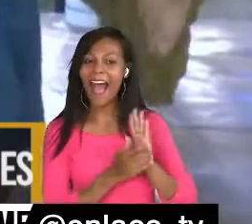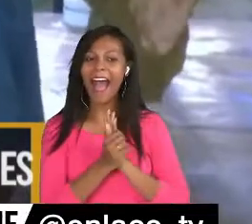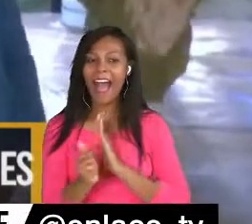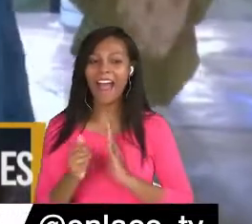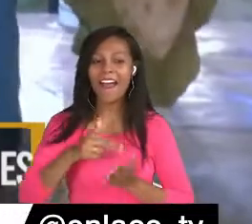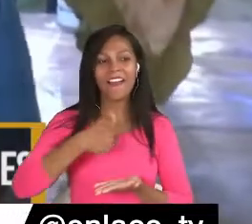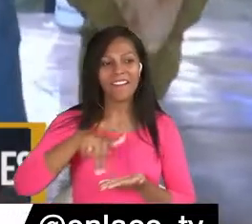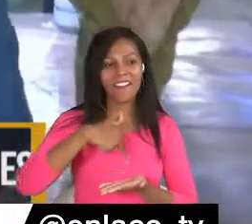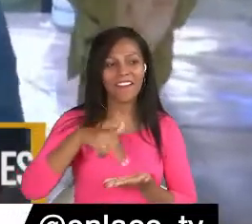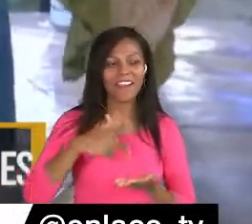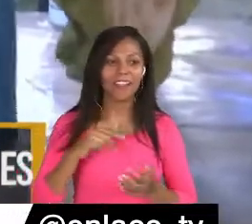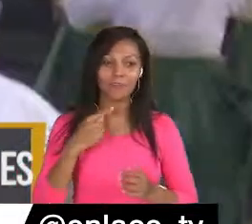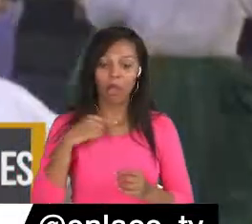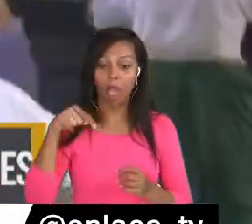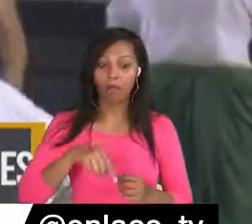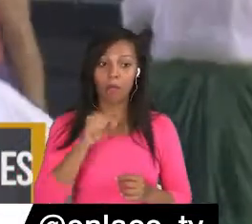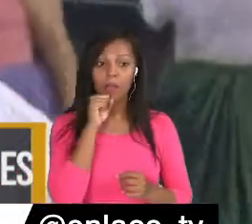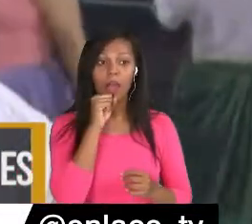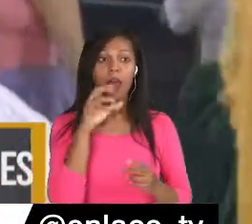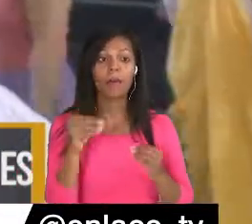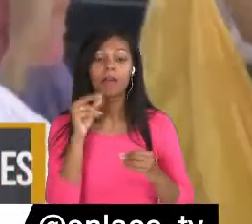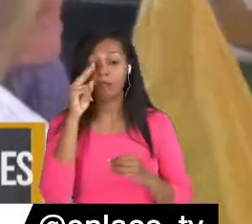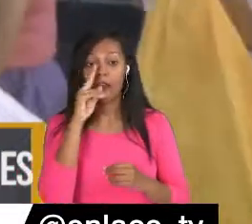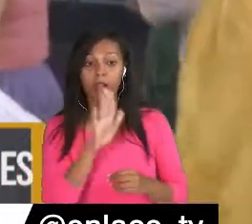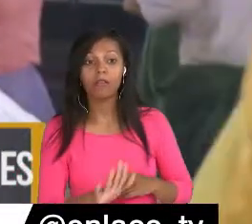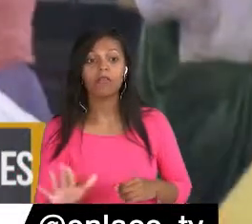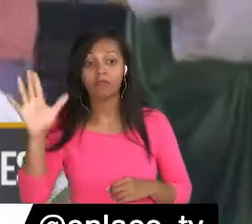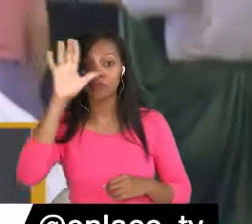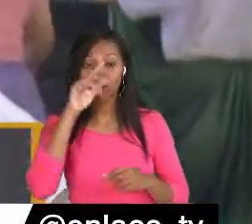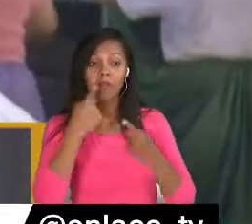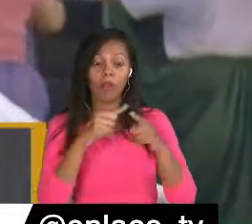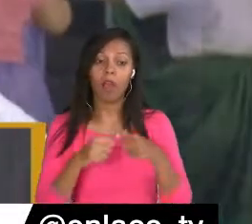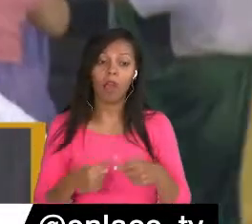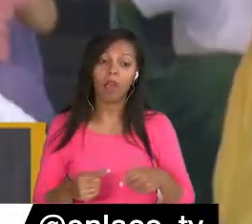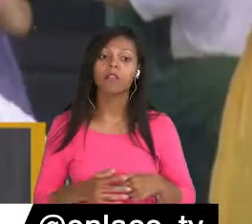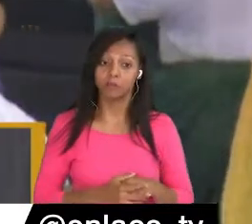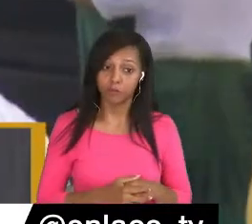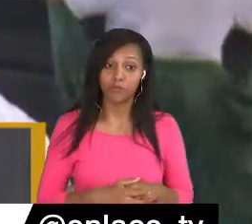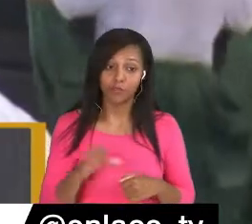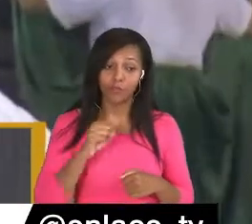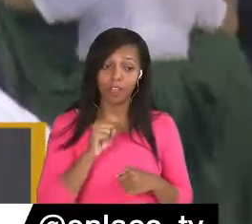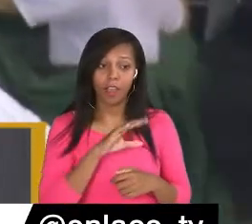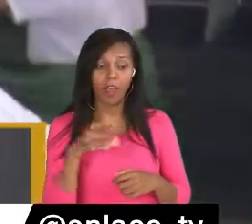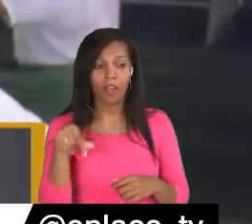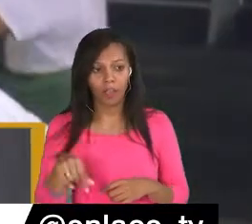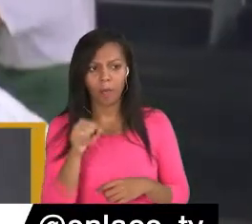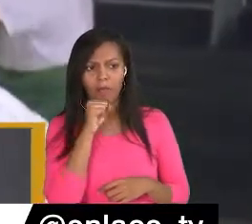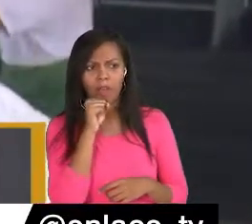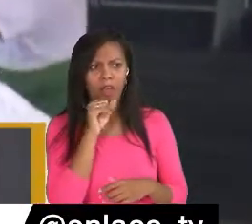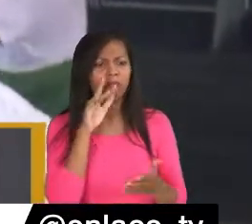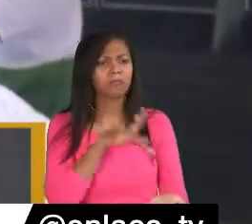y nacionales. Nosotros hemos participado en las diferentes actividades realizadas en el municipio de Barranca